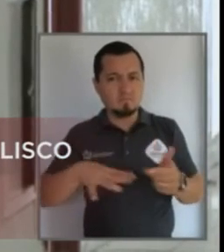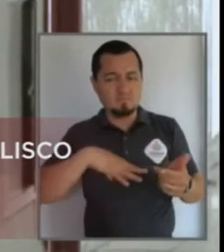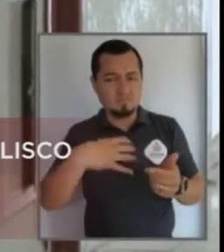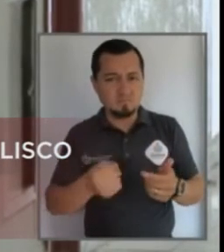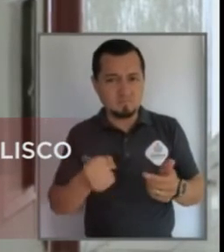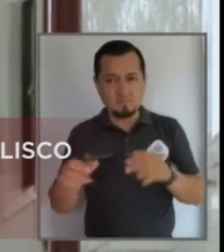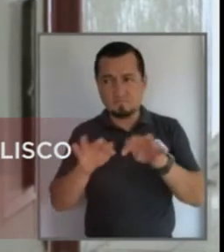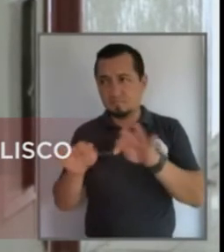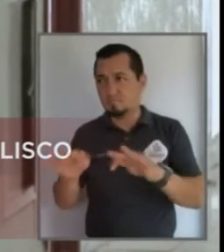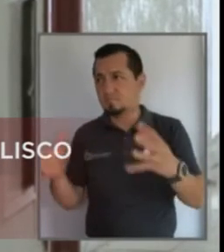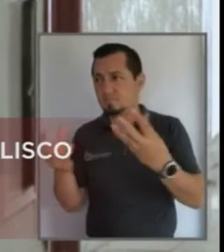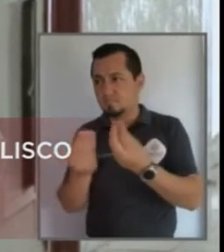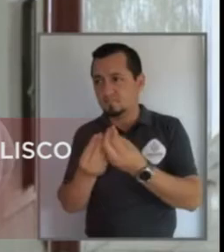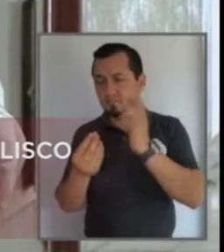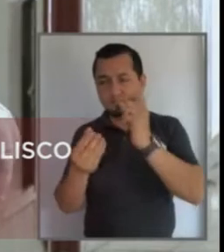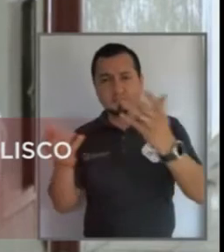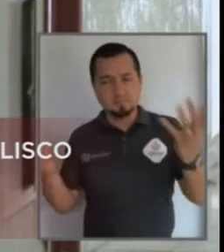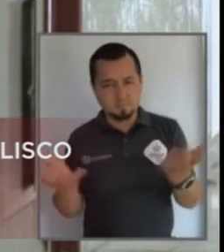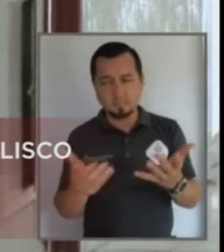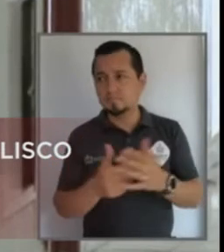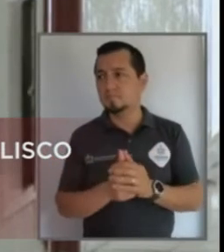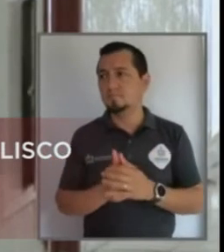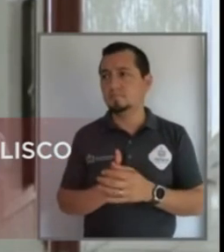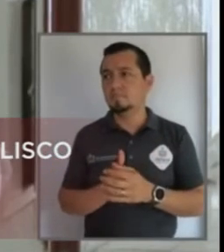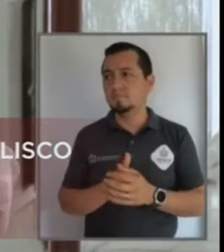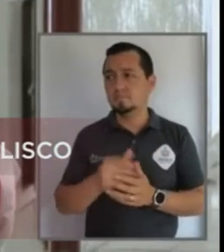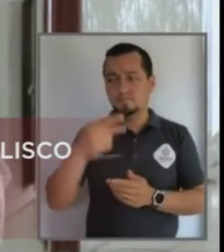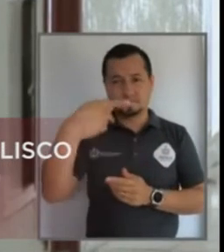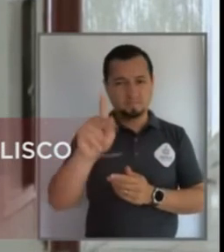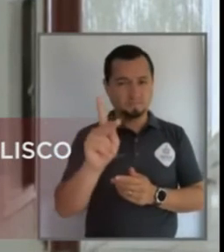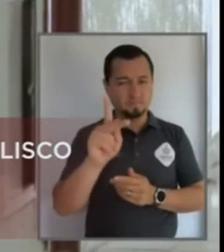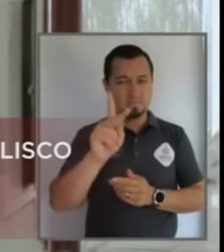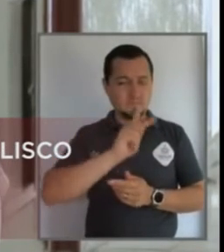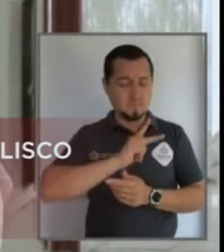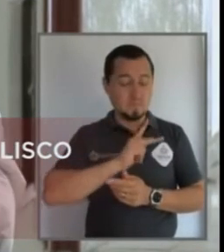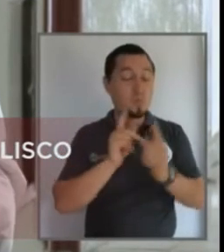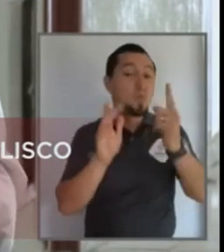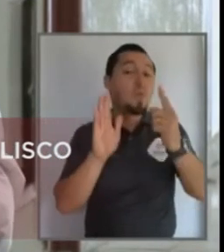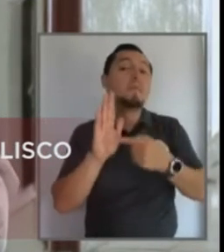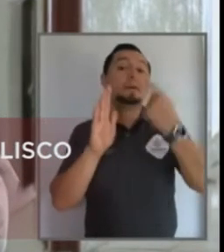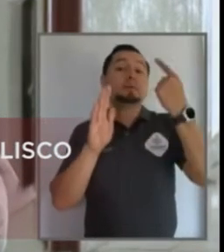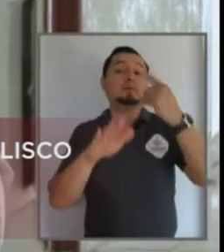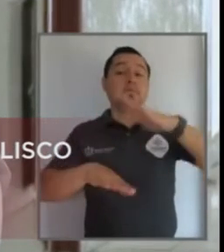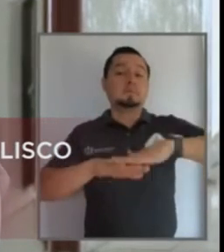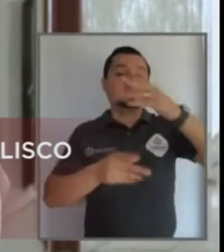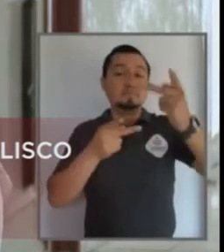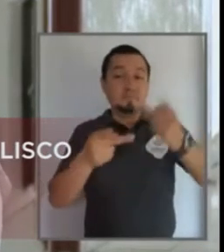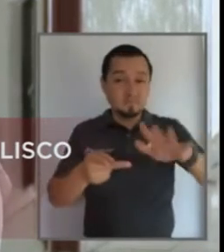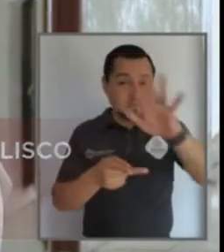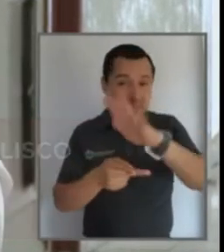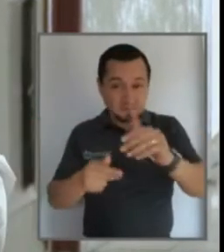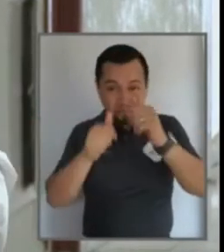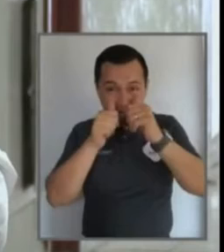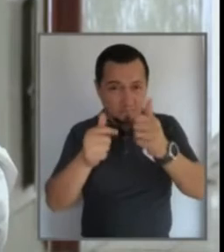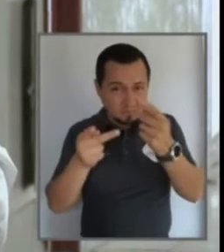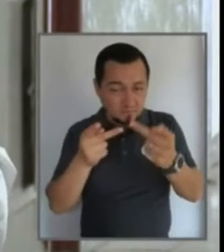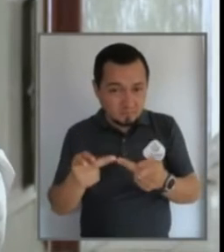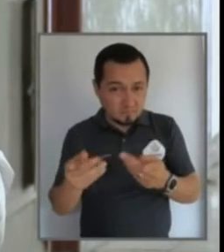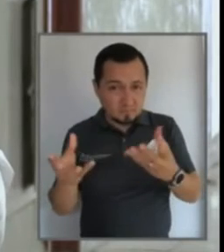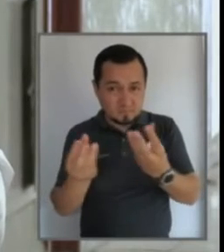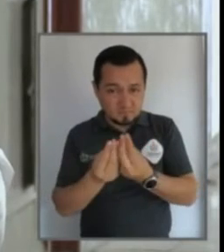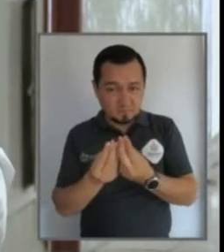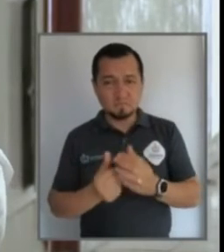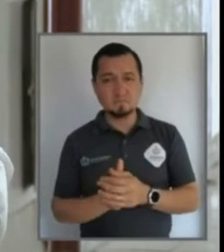de estos casos. Pero creo que en este momento, una vez más, como en tantos temas que hemos puesto sobre la mesa,